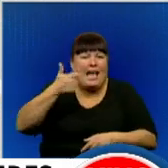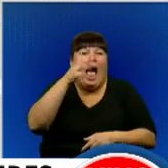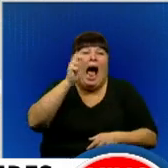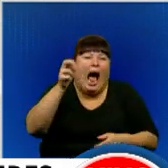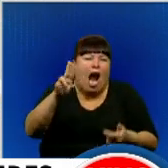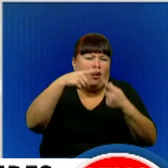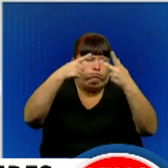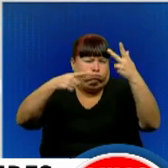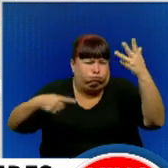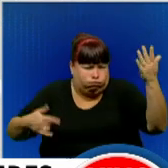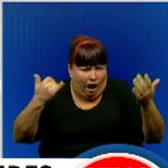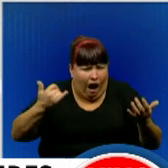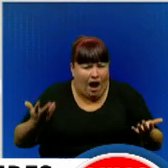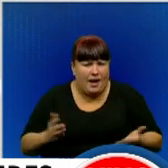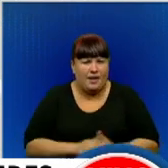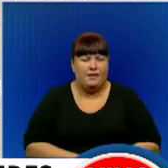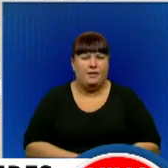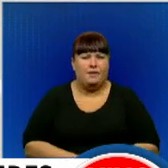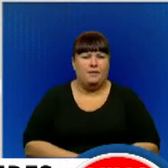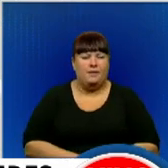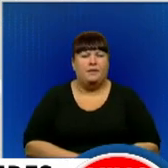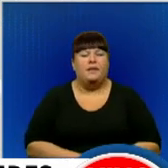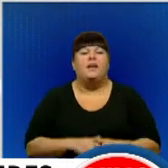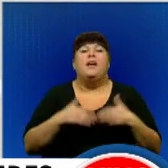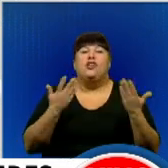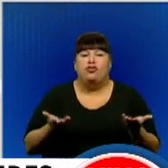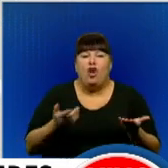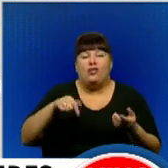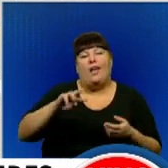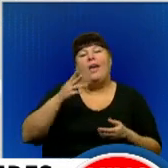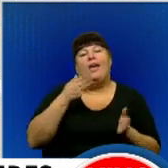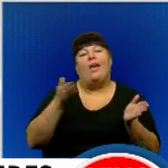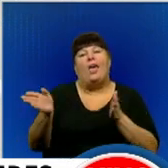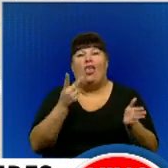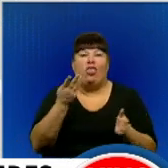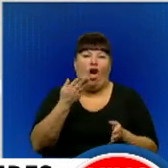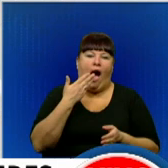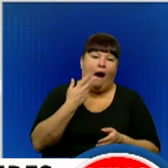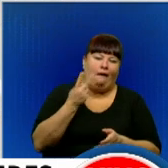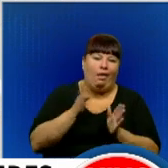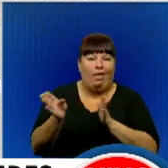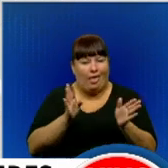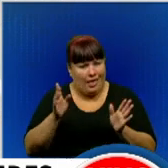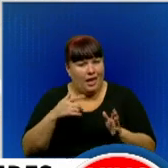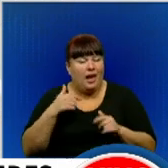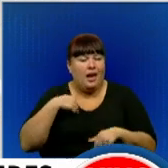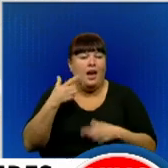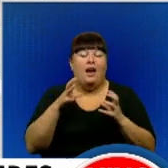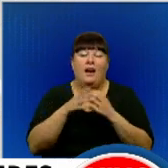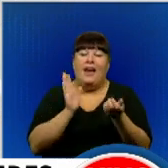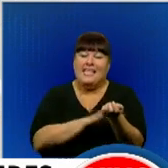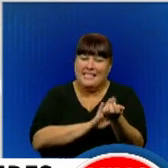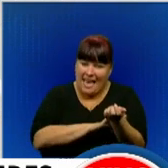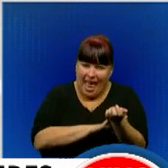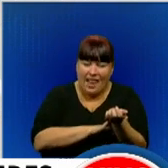etcétera etcétera entonces estamos ante un doble discurso y quiero ayudar está al frente de izquierda